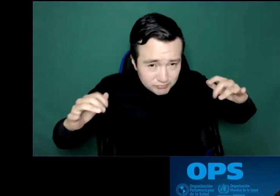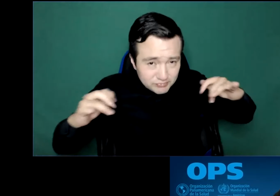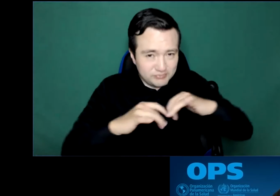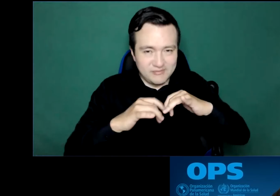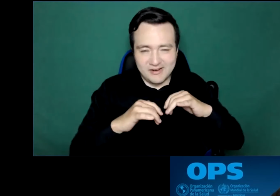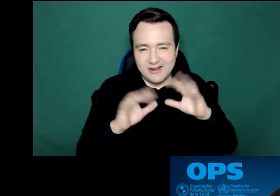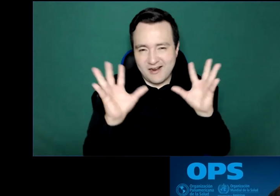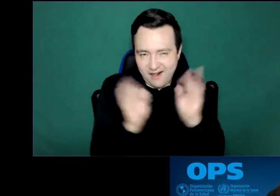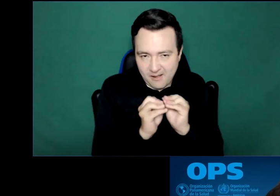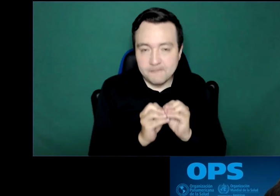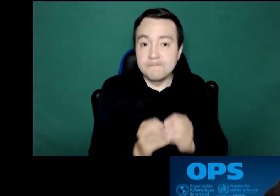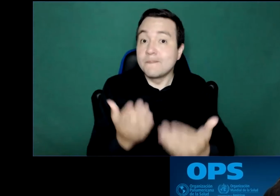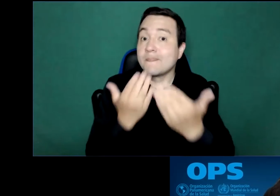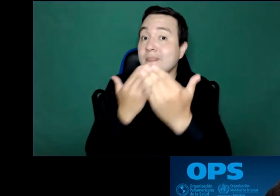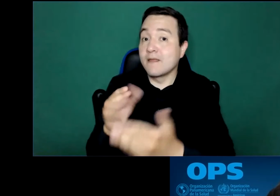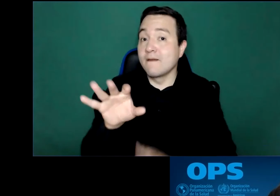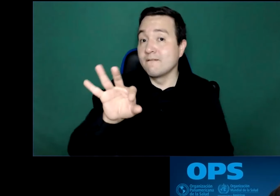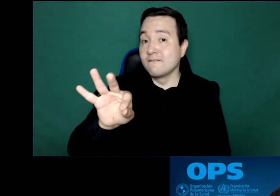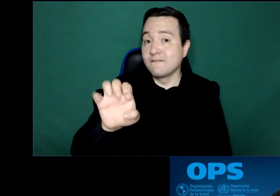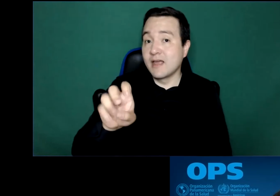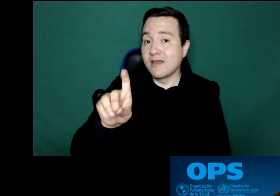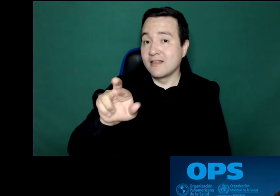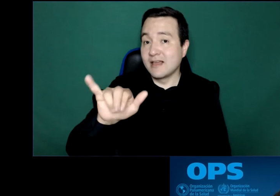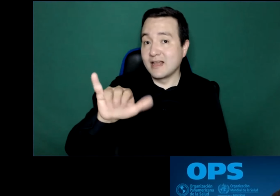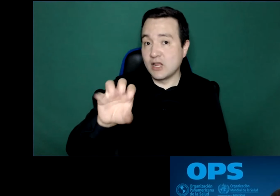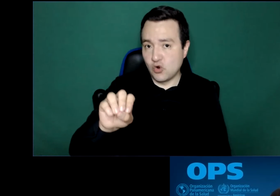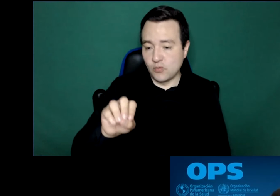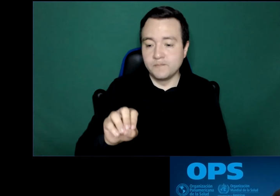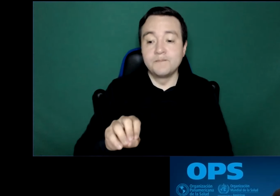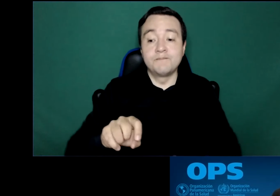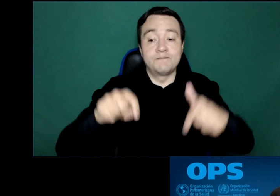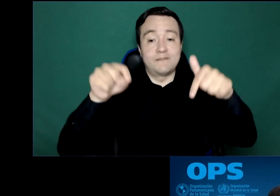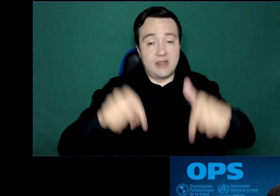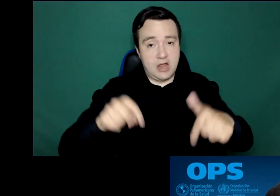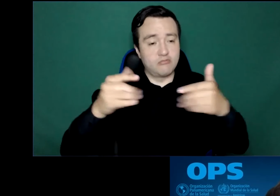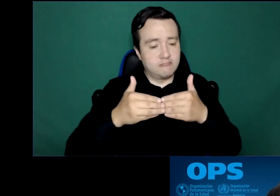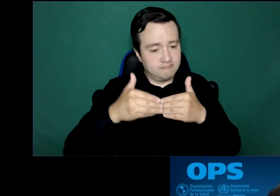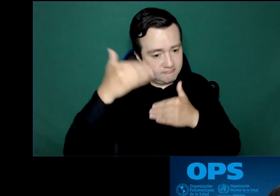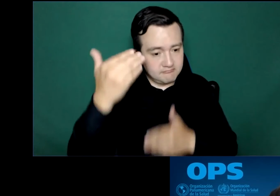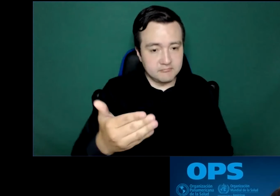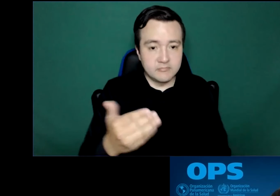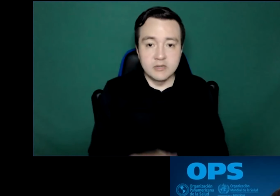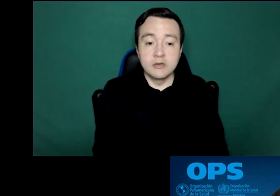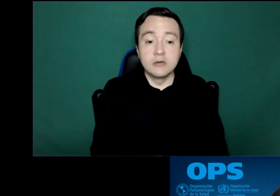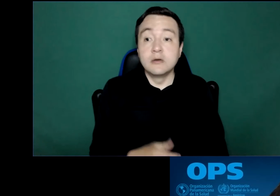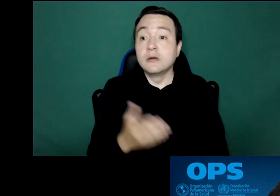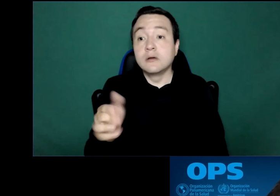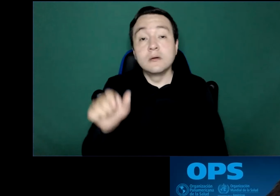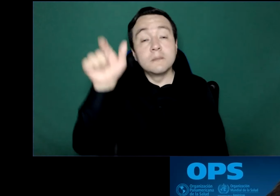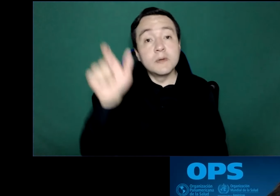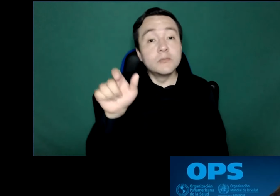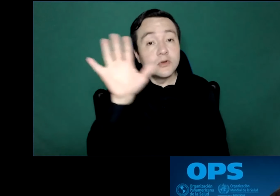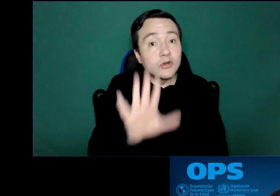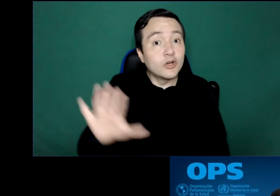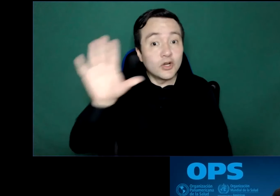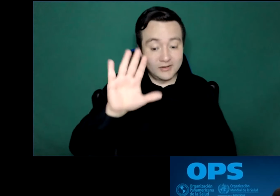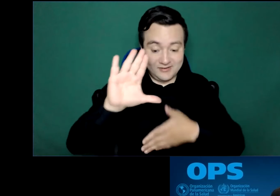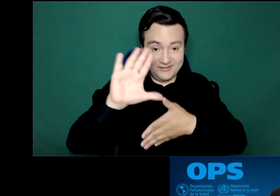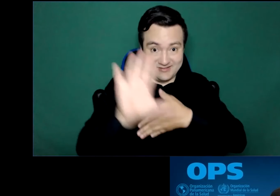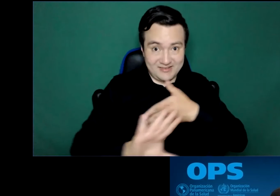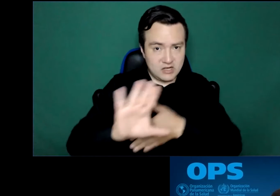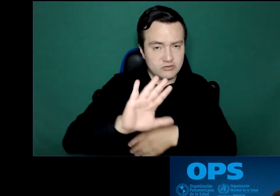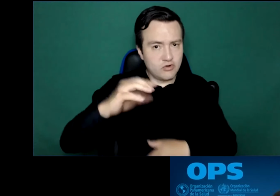continuaré pidiéndole a mi colega Ernesto Váscolo, el asesor regional de gobernanza, liderazgo y